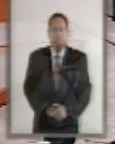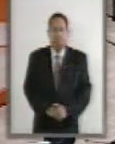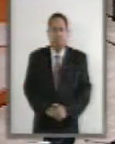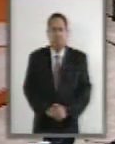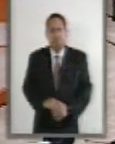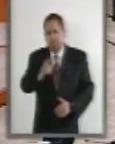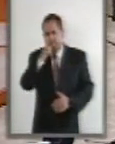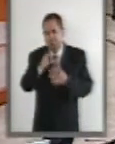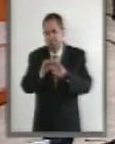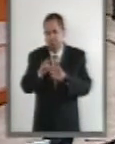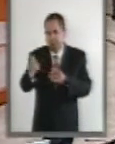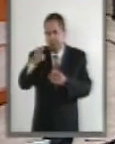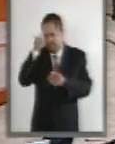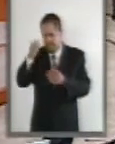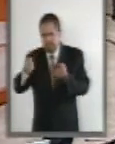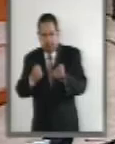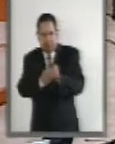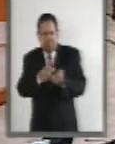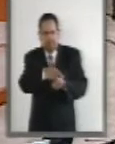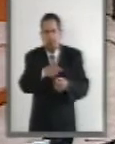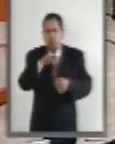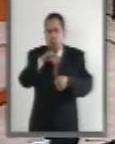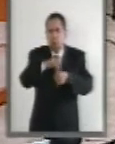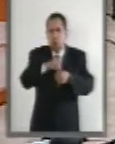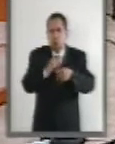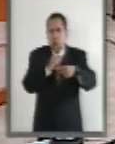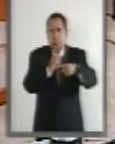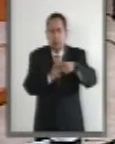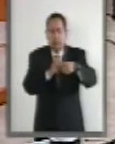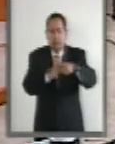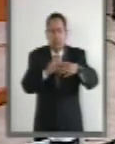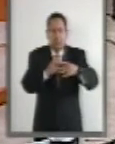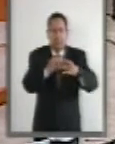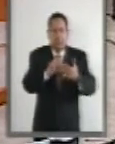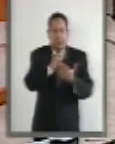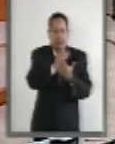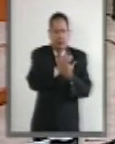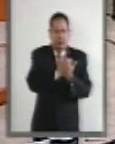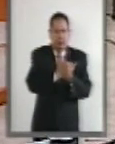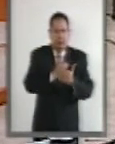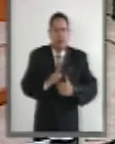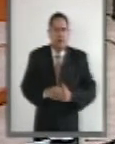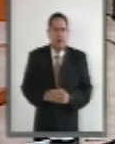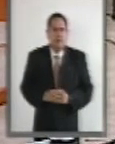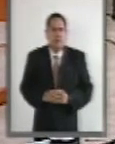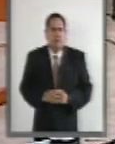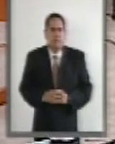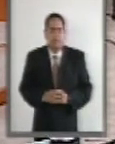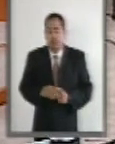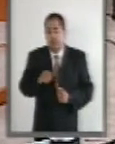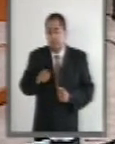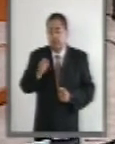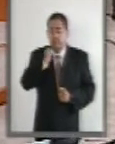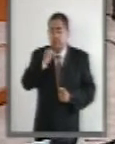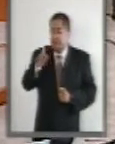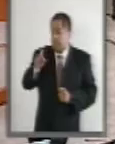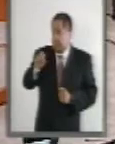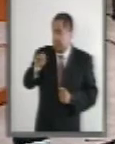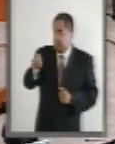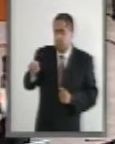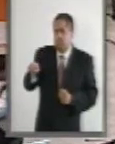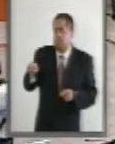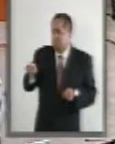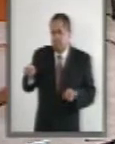Simplemente para respaldar el voto positivo por este dictamen, que como bien señaló el senador de Médicis, no